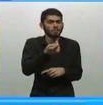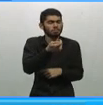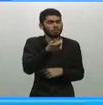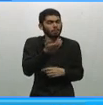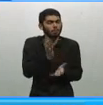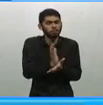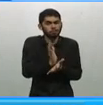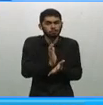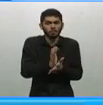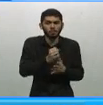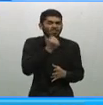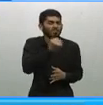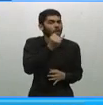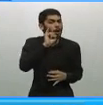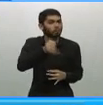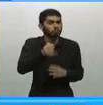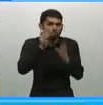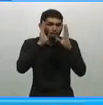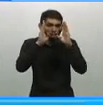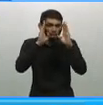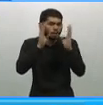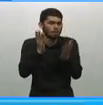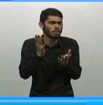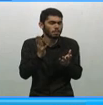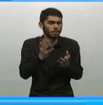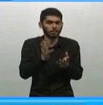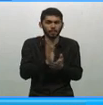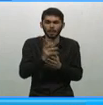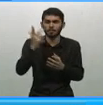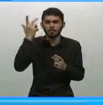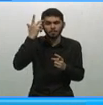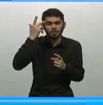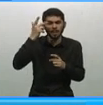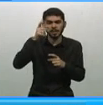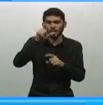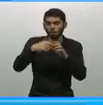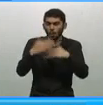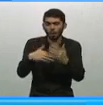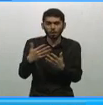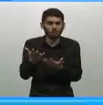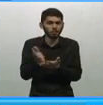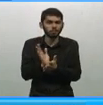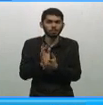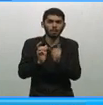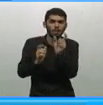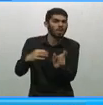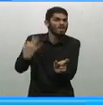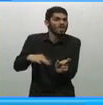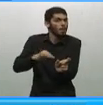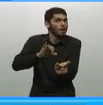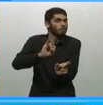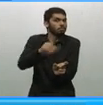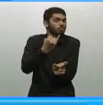calidad de jugadores teniendo Leonel que que que es el mejor jugador del mundo la la obligación de ganar siempre está Obviamente